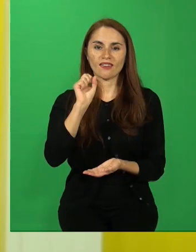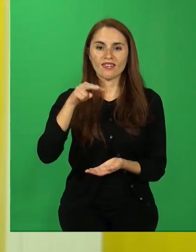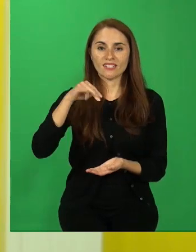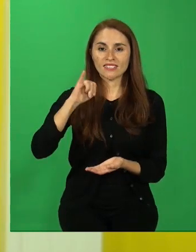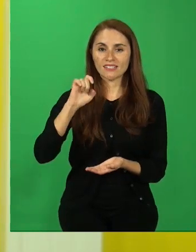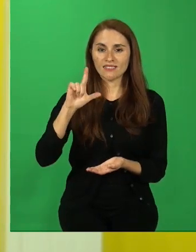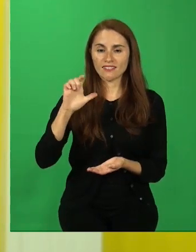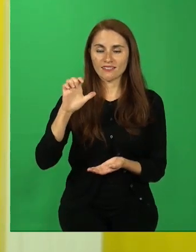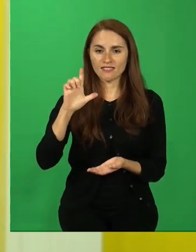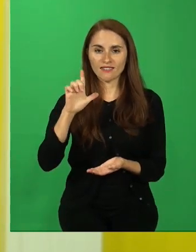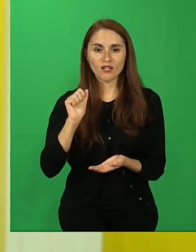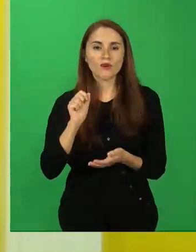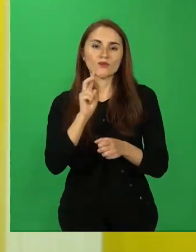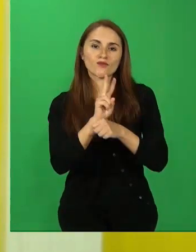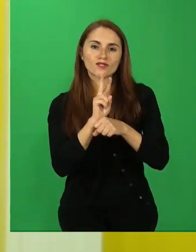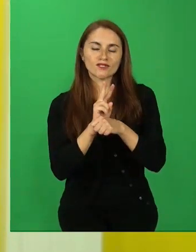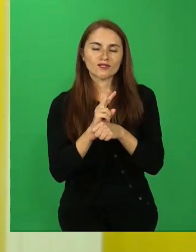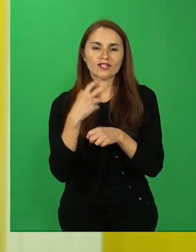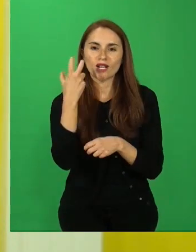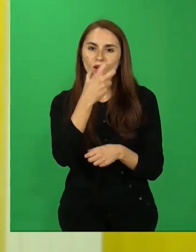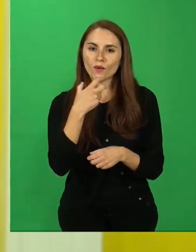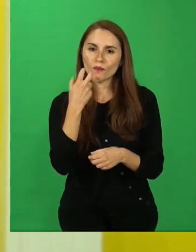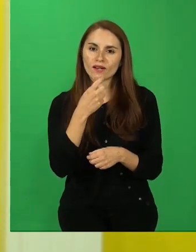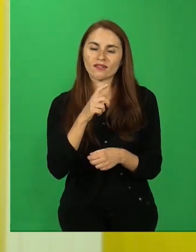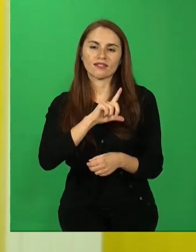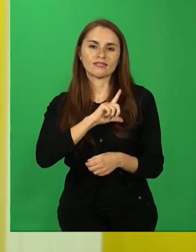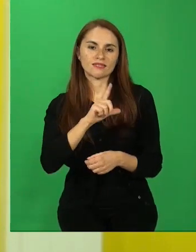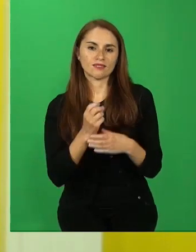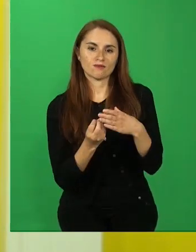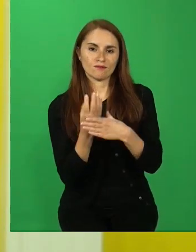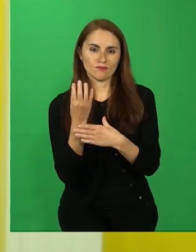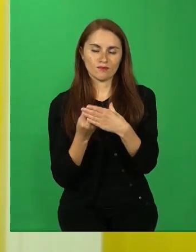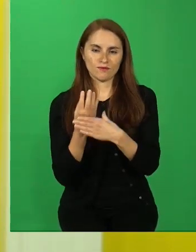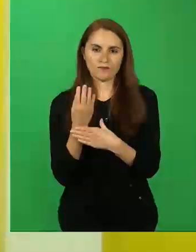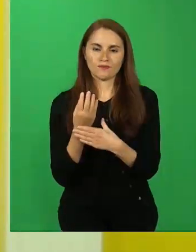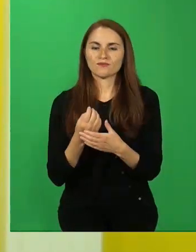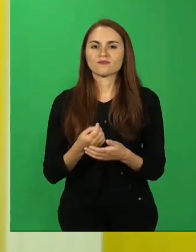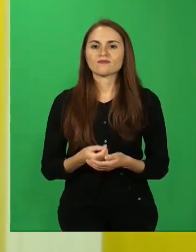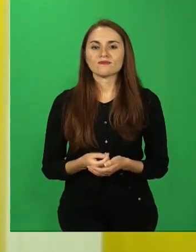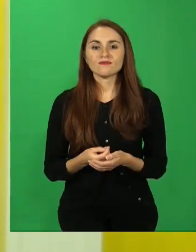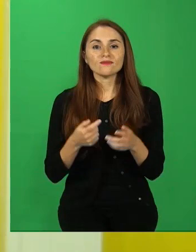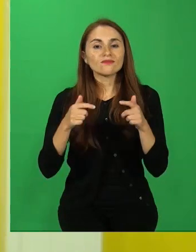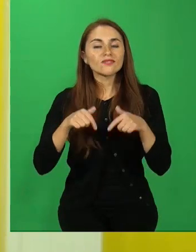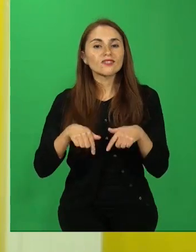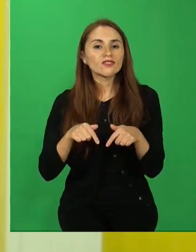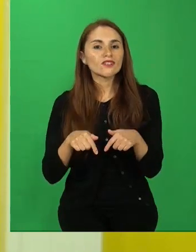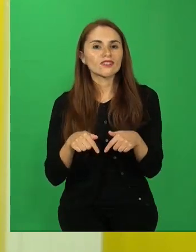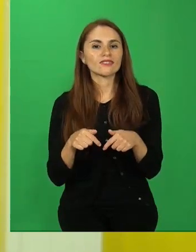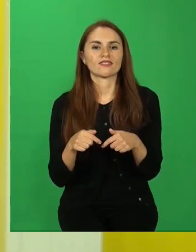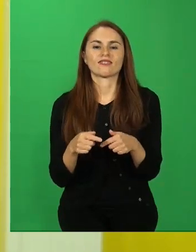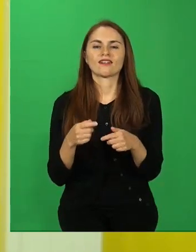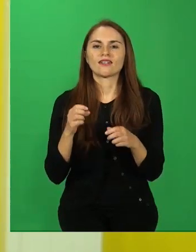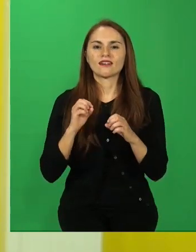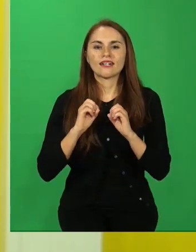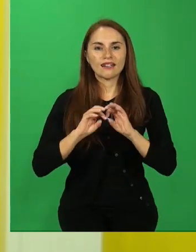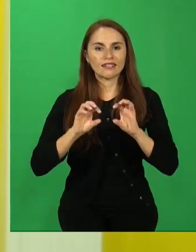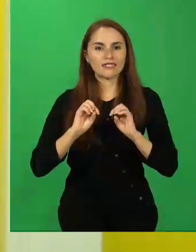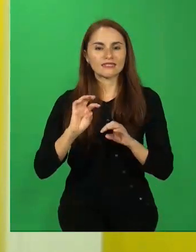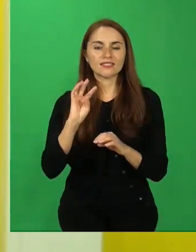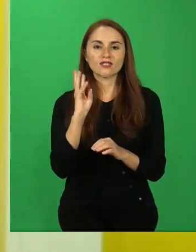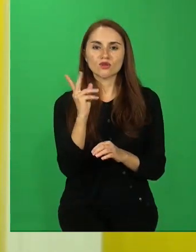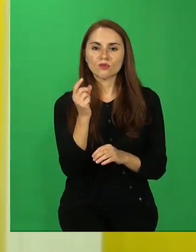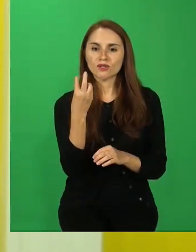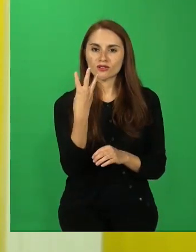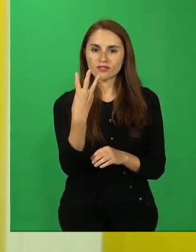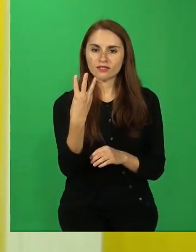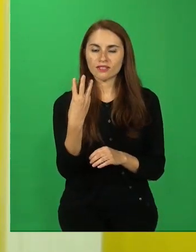soy profesora de Lenguaje y Comunicación del Liceo Fernando Aristía Ruiz de Paipote y el día de hoy vamos a realizar la clase número 3 para